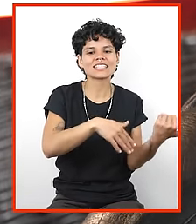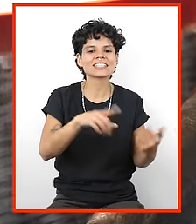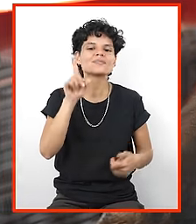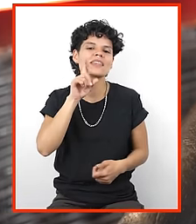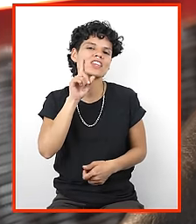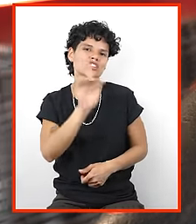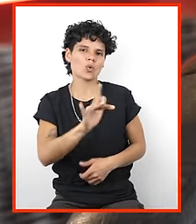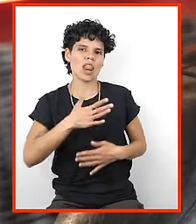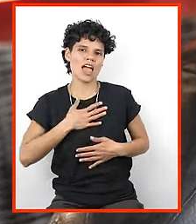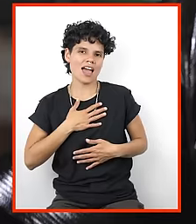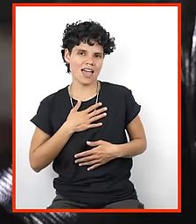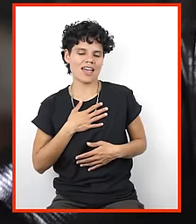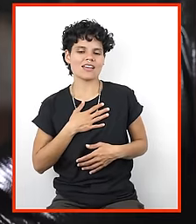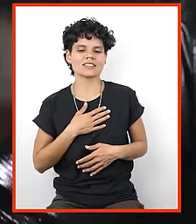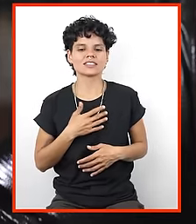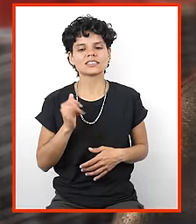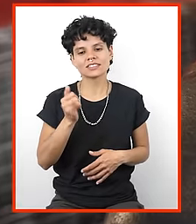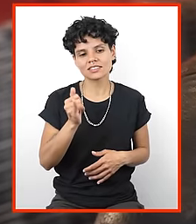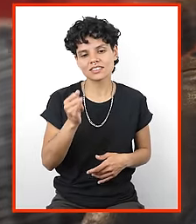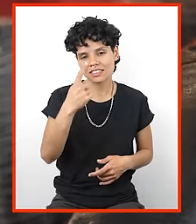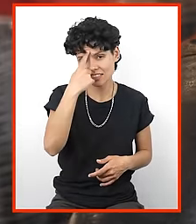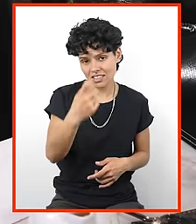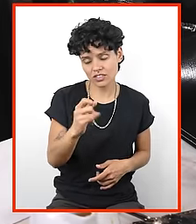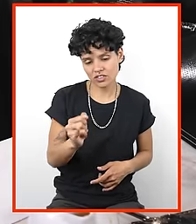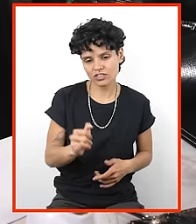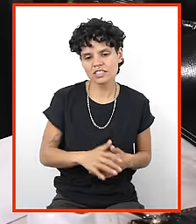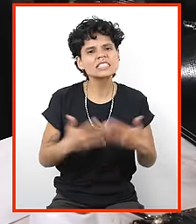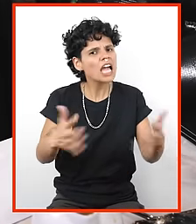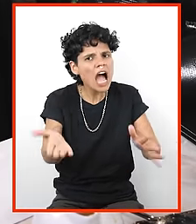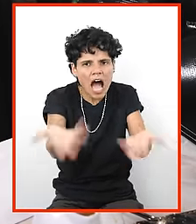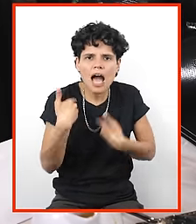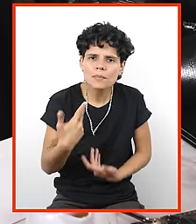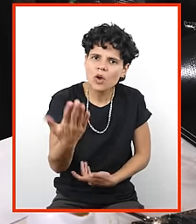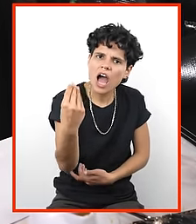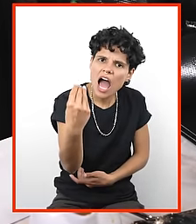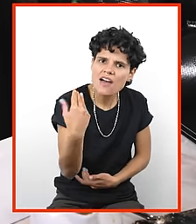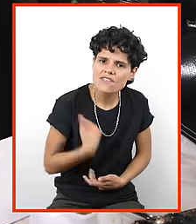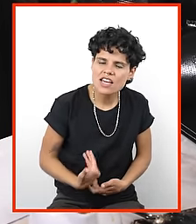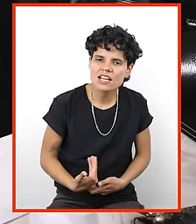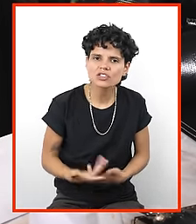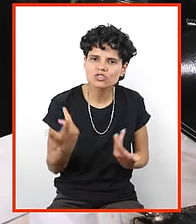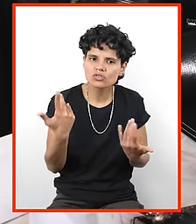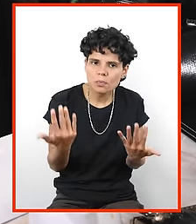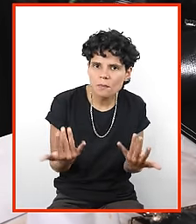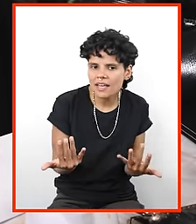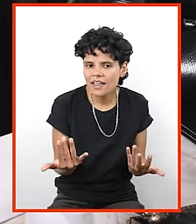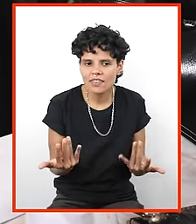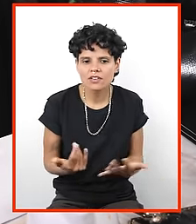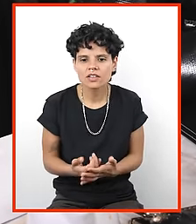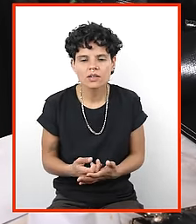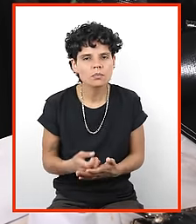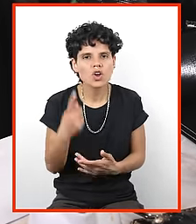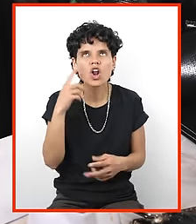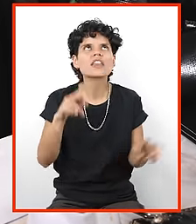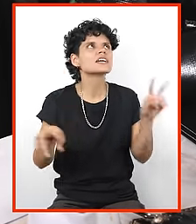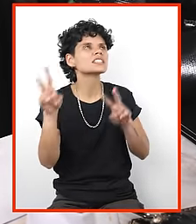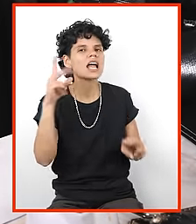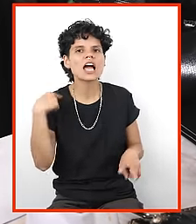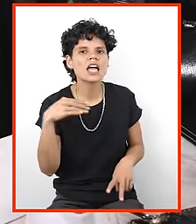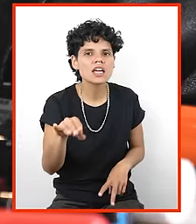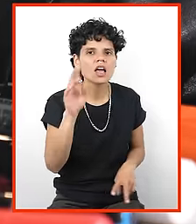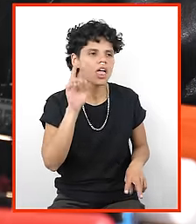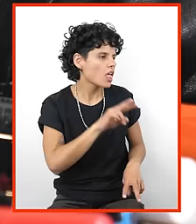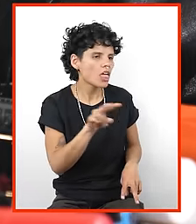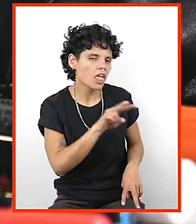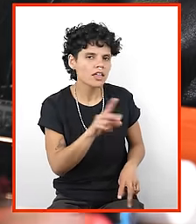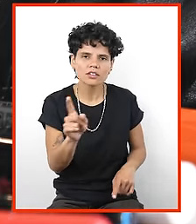llamó mentiroso culiao. ¿En serio? En serio. Ya, po, habla. Te estoy esperándote. Sí, pero ¿no te distraigo? ¿No te no,